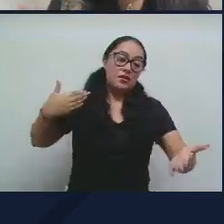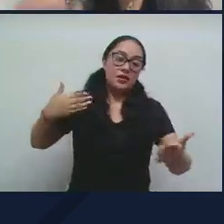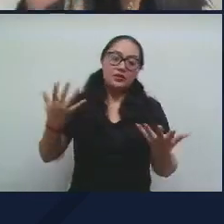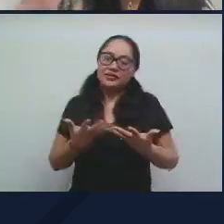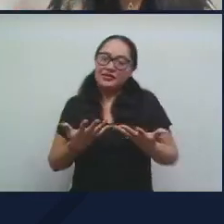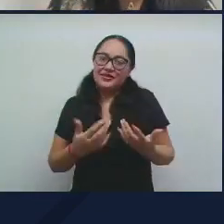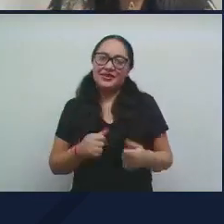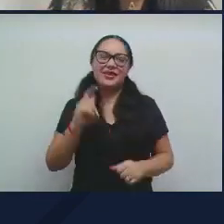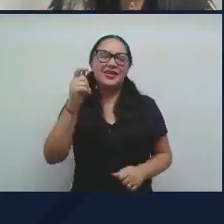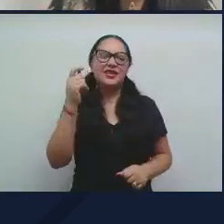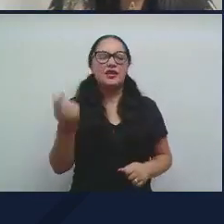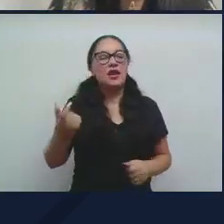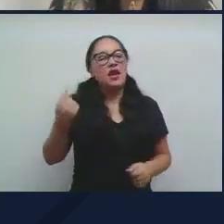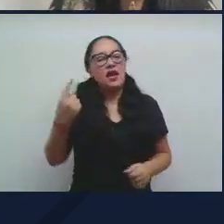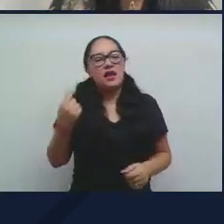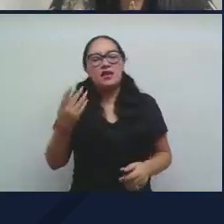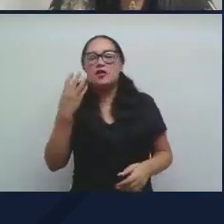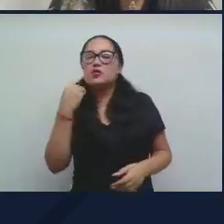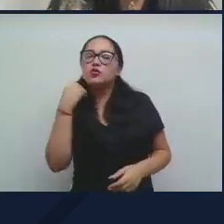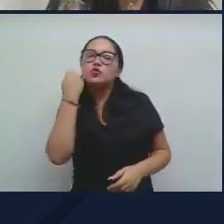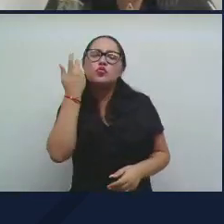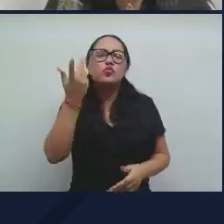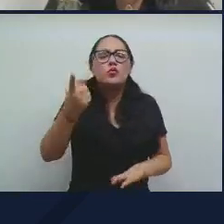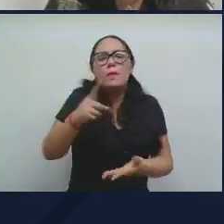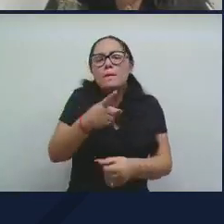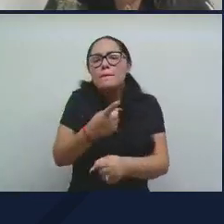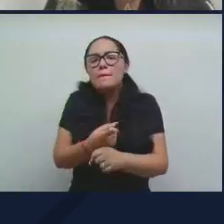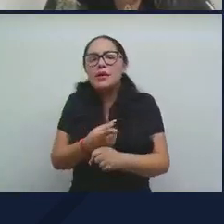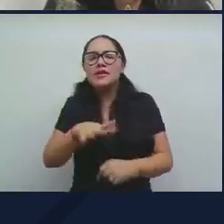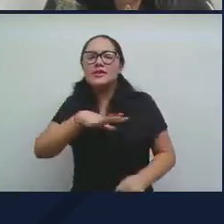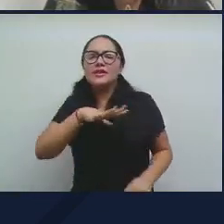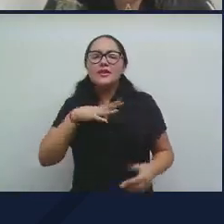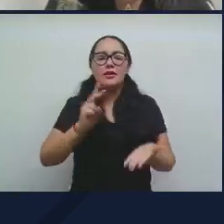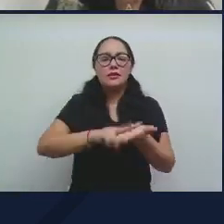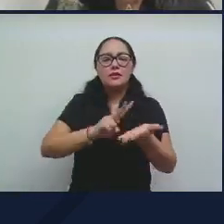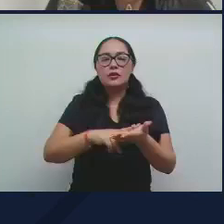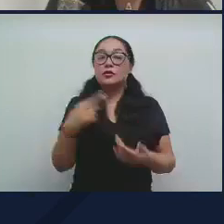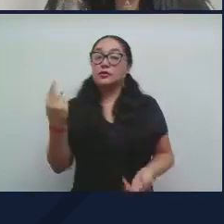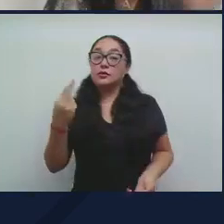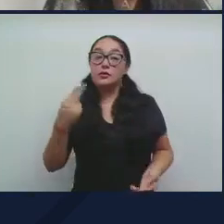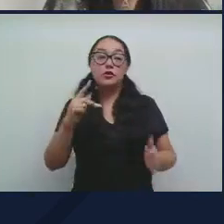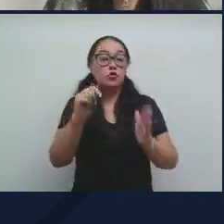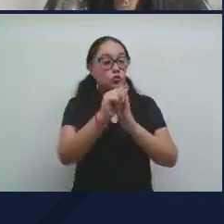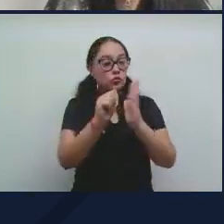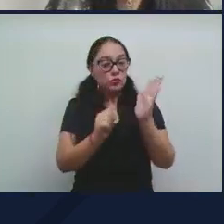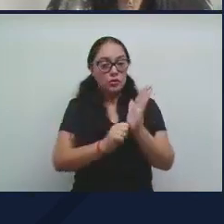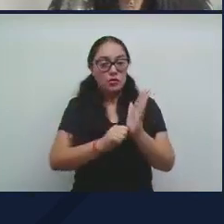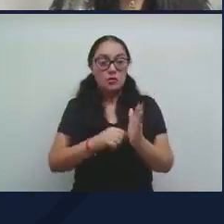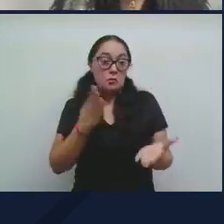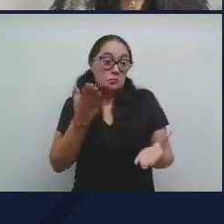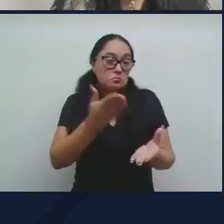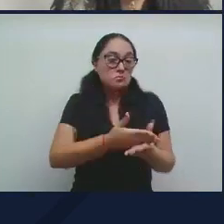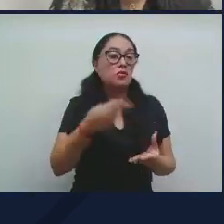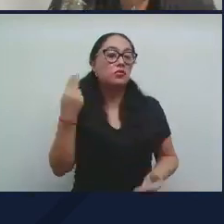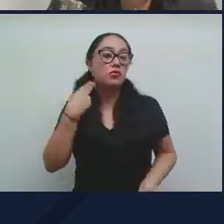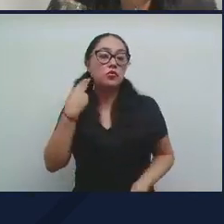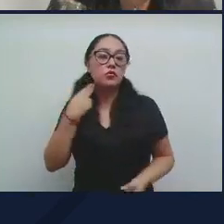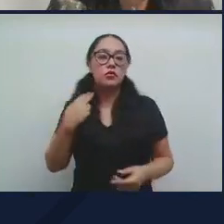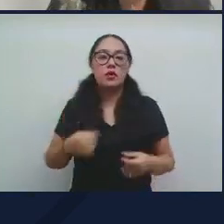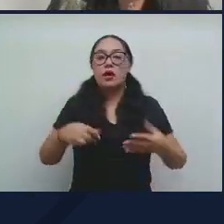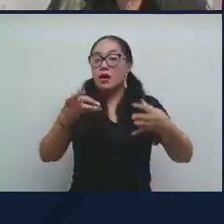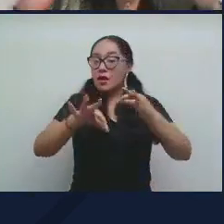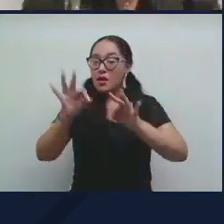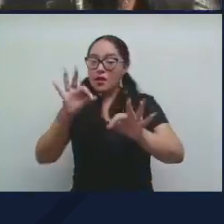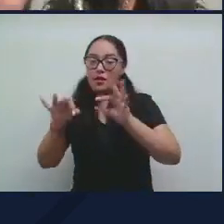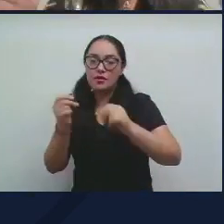expresaba la voluntad. Para que tenga validez, tiene que ser un testamento ante notario, seleccionar a los beneficiarios, elegir,